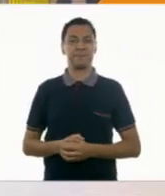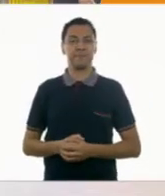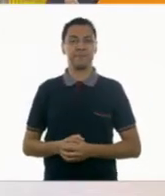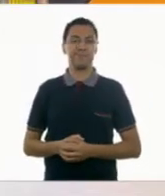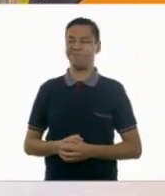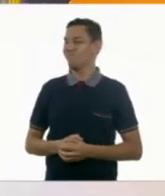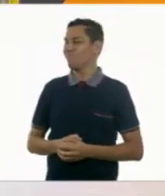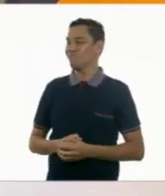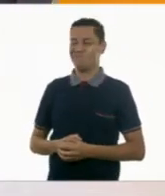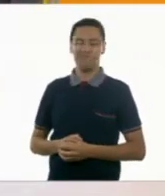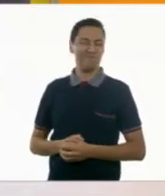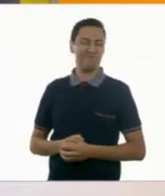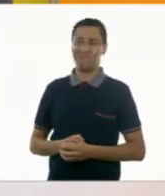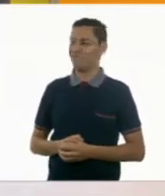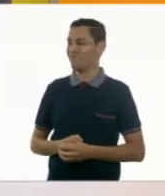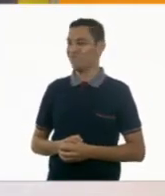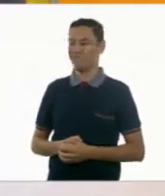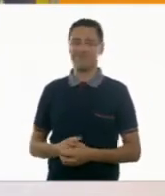No.